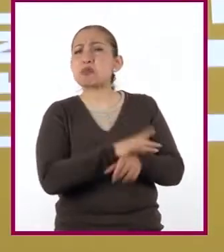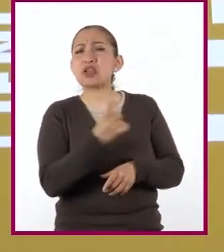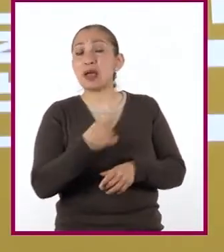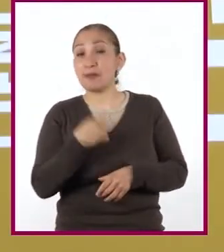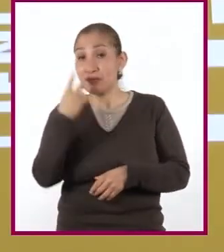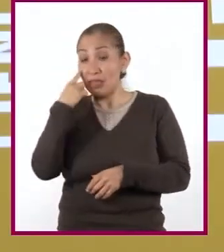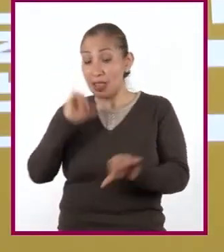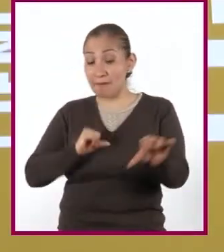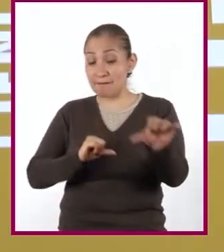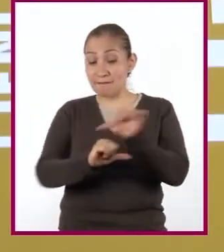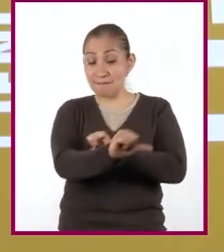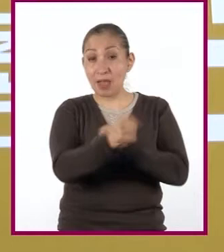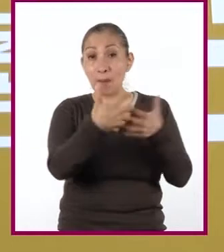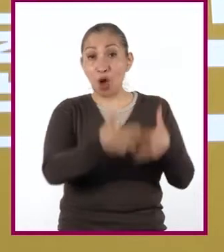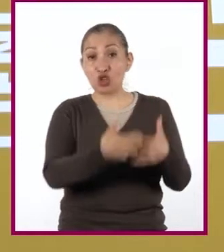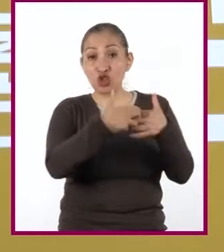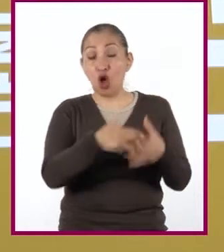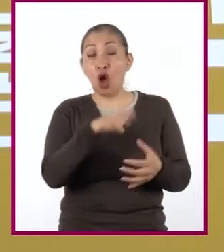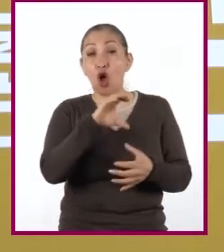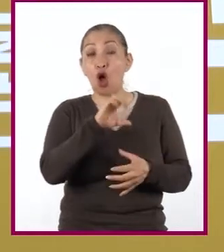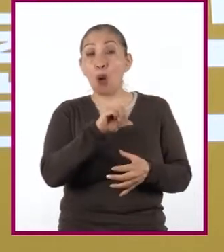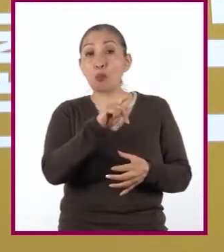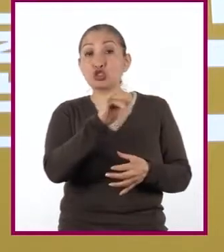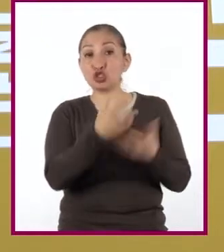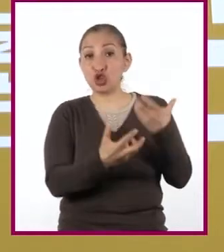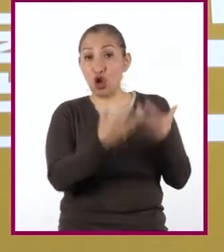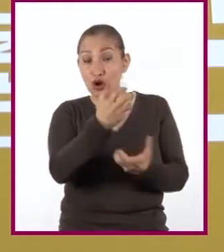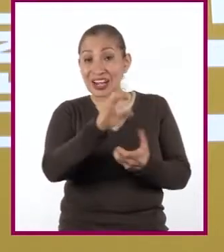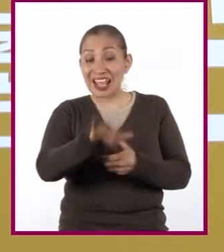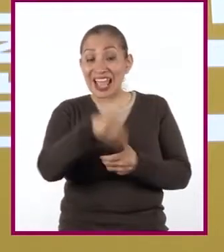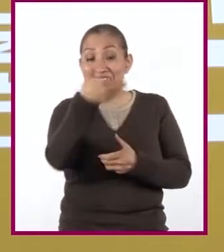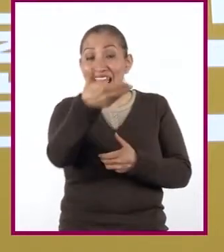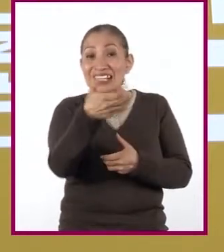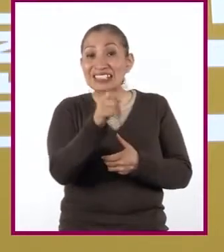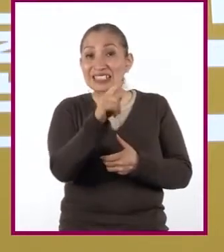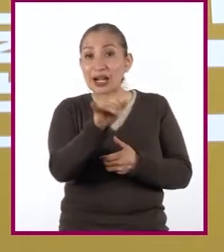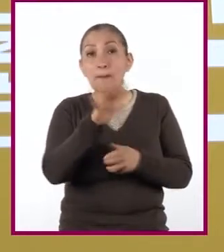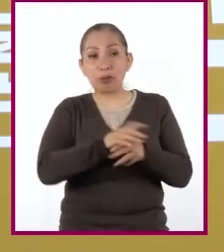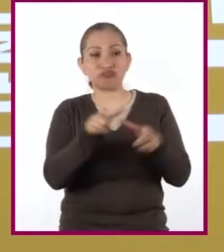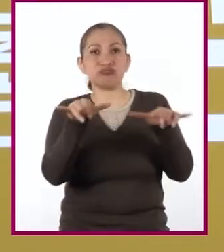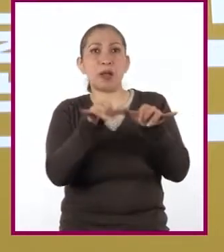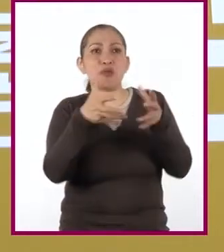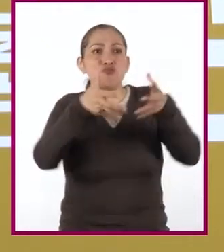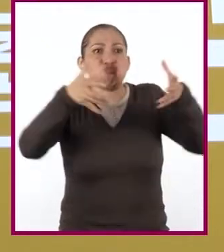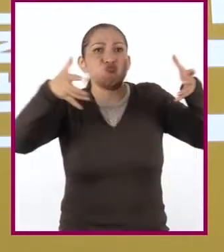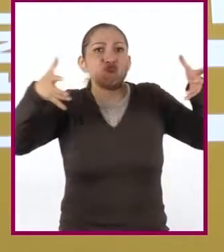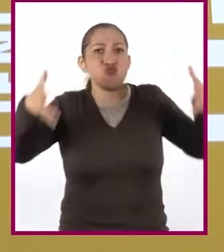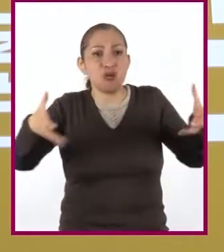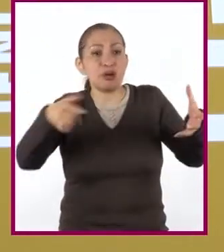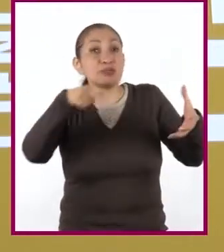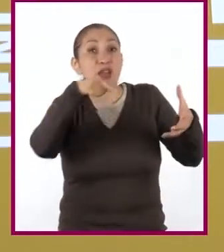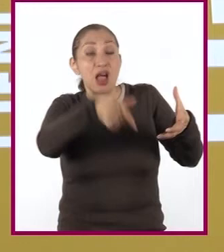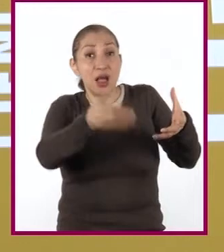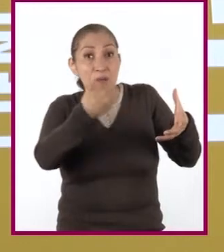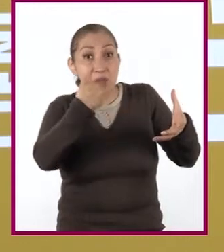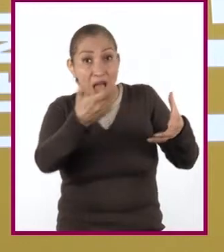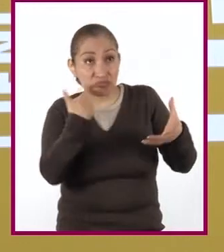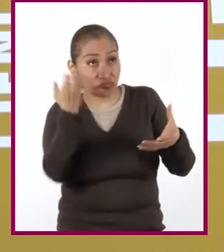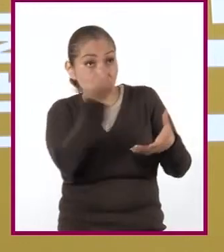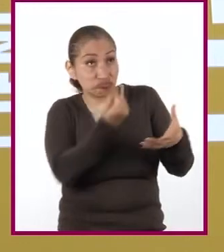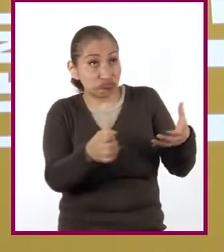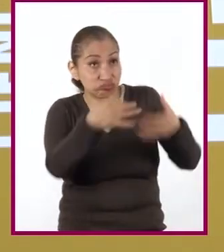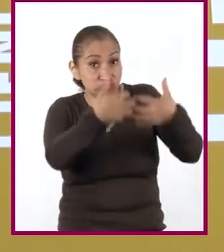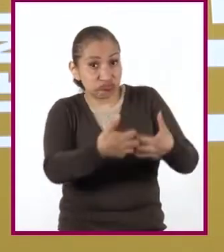la sustitución de los motores de combustión externa se debió a su gran tamaño y a que no eran muy